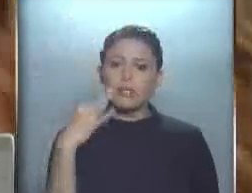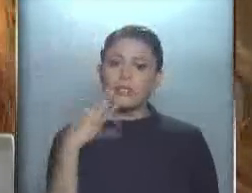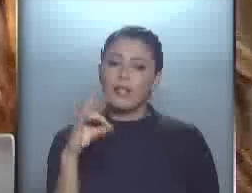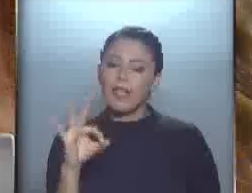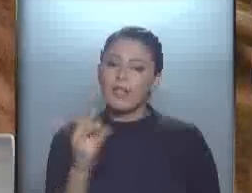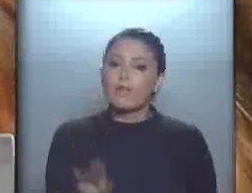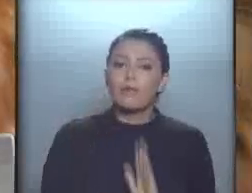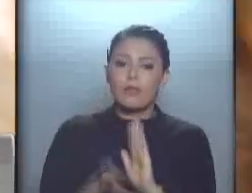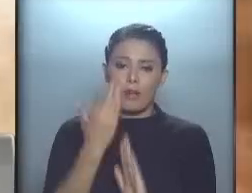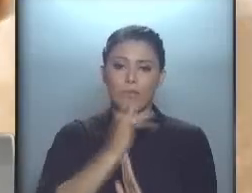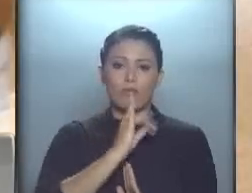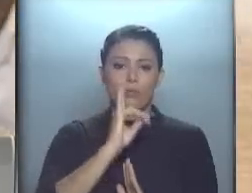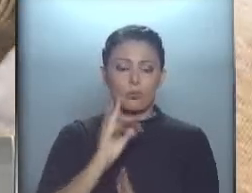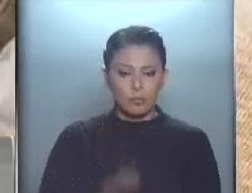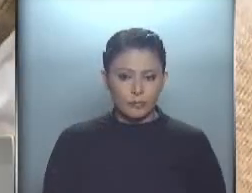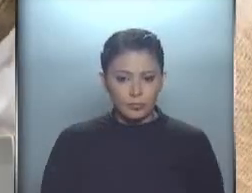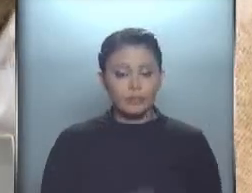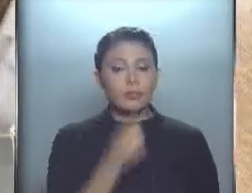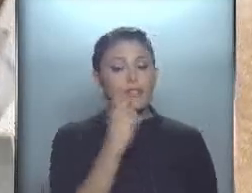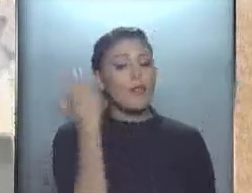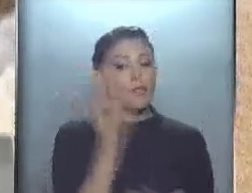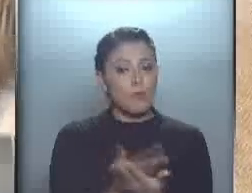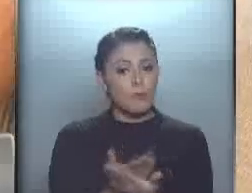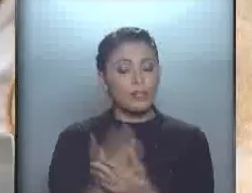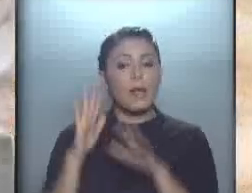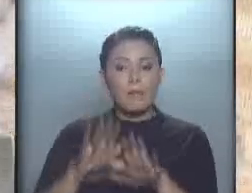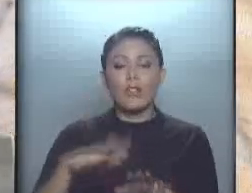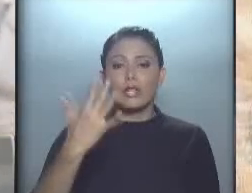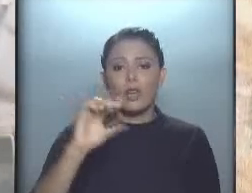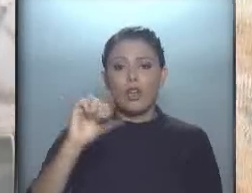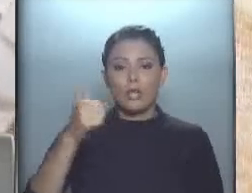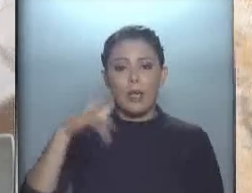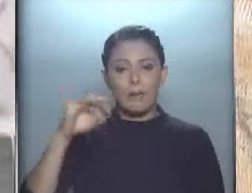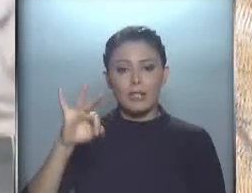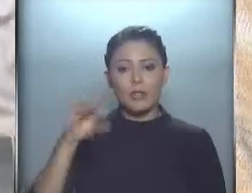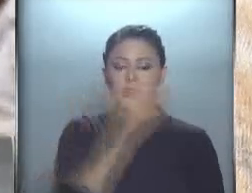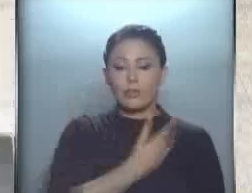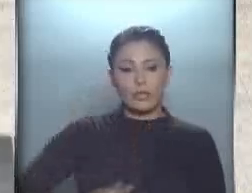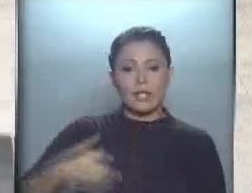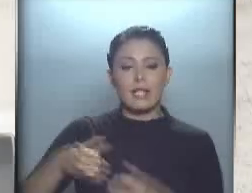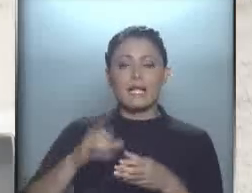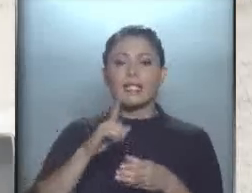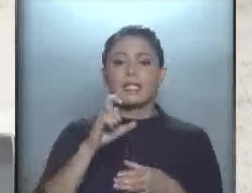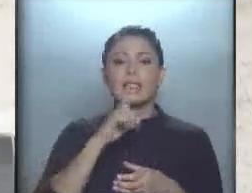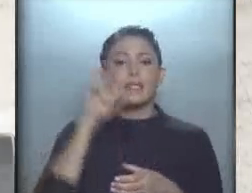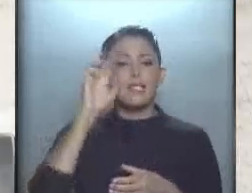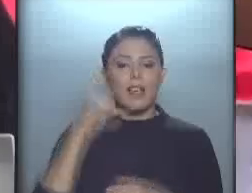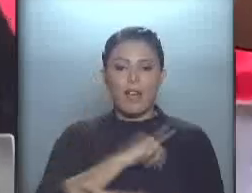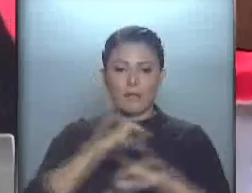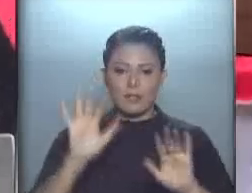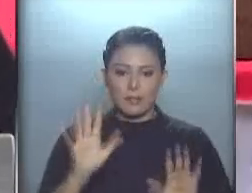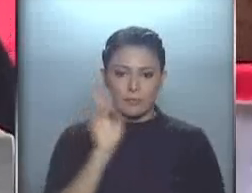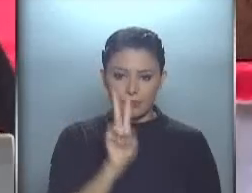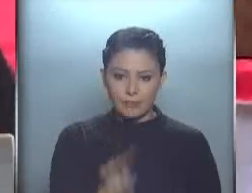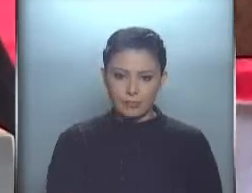establecer el aumento a los maestros y esta propuesta de paro para el c y se lo anunci Estela Maldonado titular de cetera